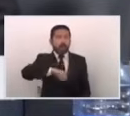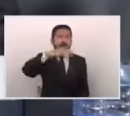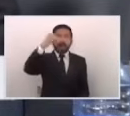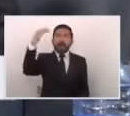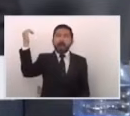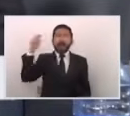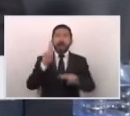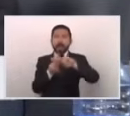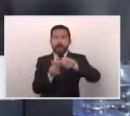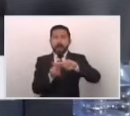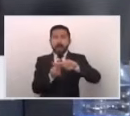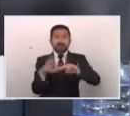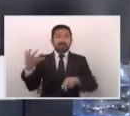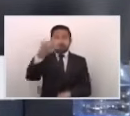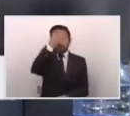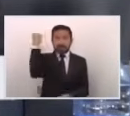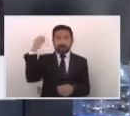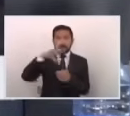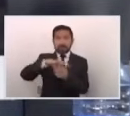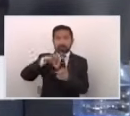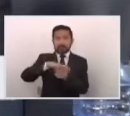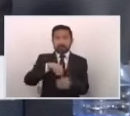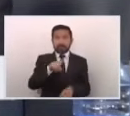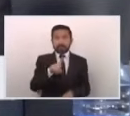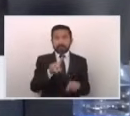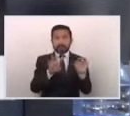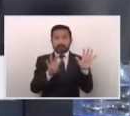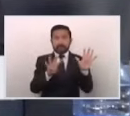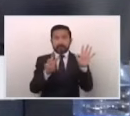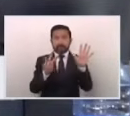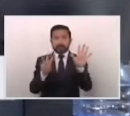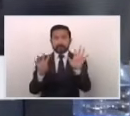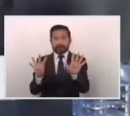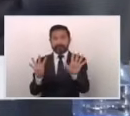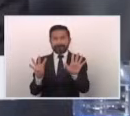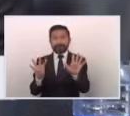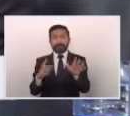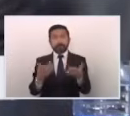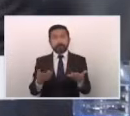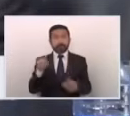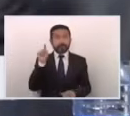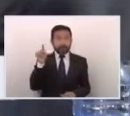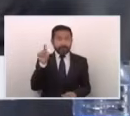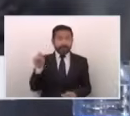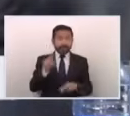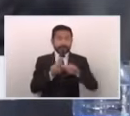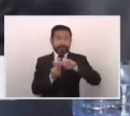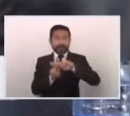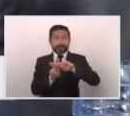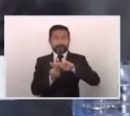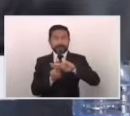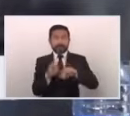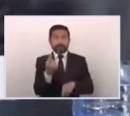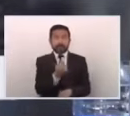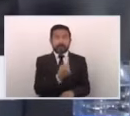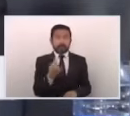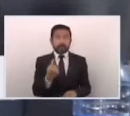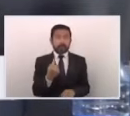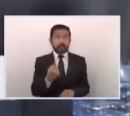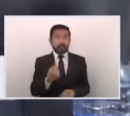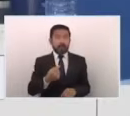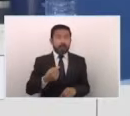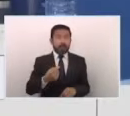ARENA. Y ganaron las elecciones en 1989. Entonces ahí, como solo llegó gente muy